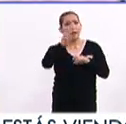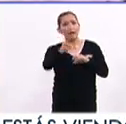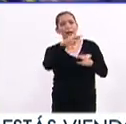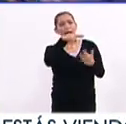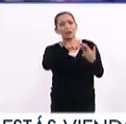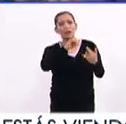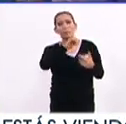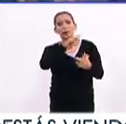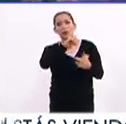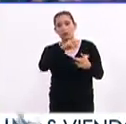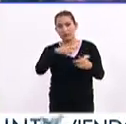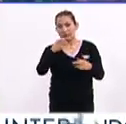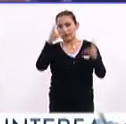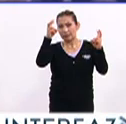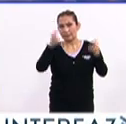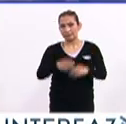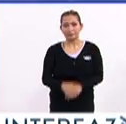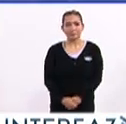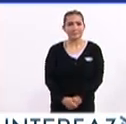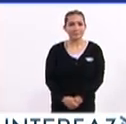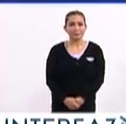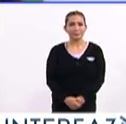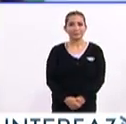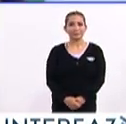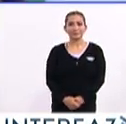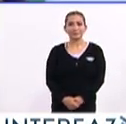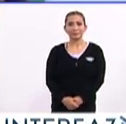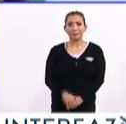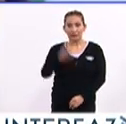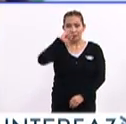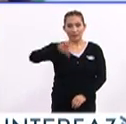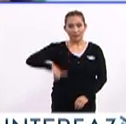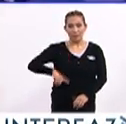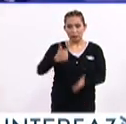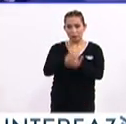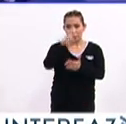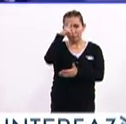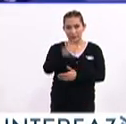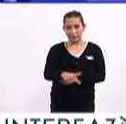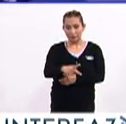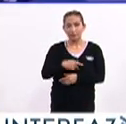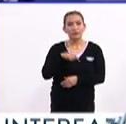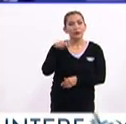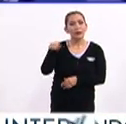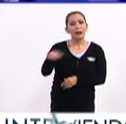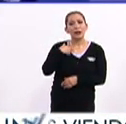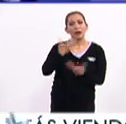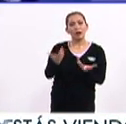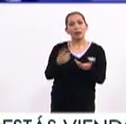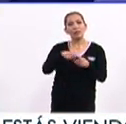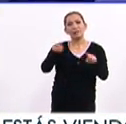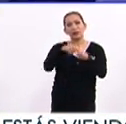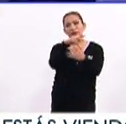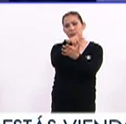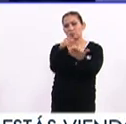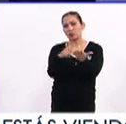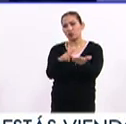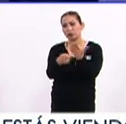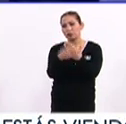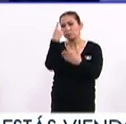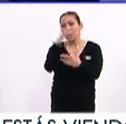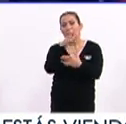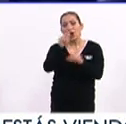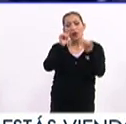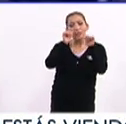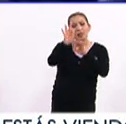región iberoamericana en este ámbito. La jefa de gobierno de la Ciudad de México, Claudia Sheinbaum, lanzó varios proyectos para brindar una